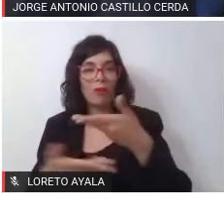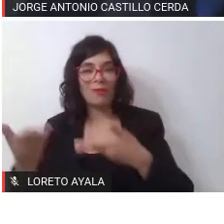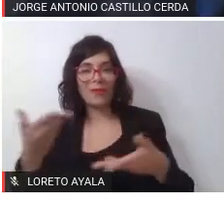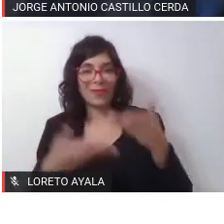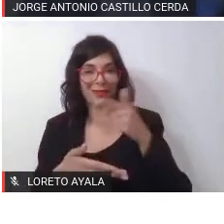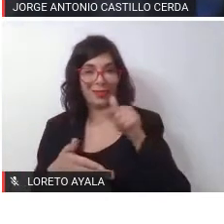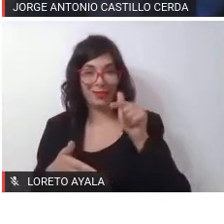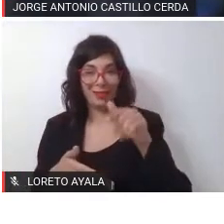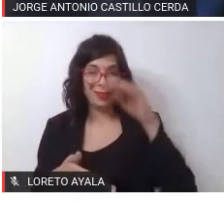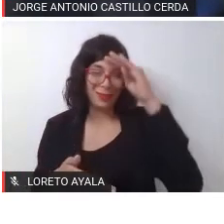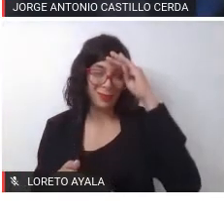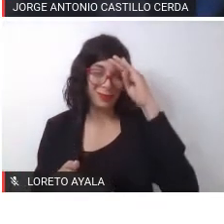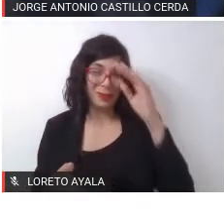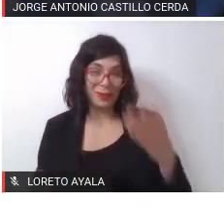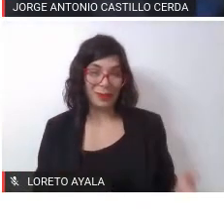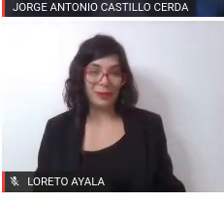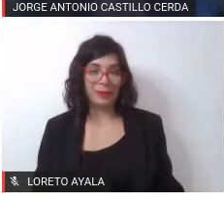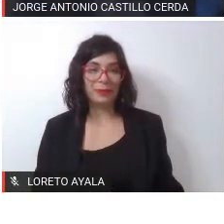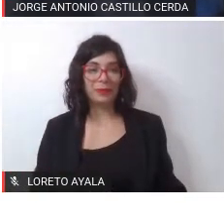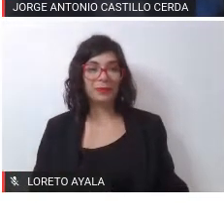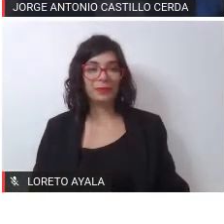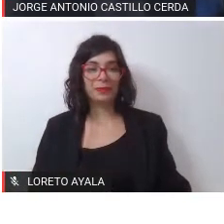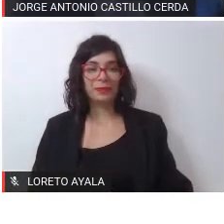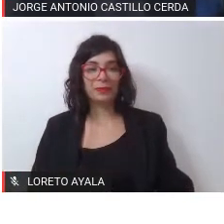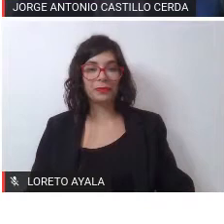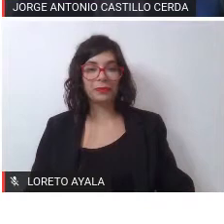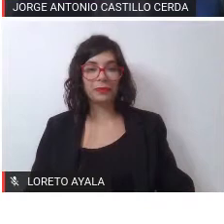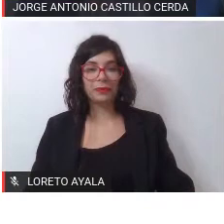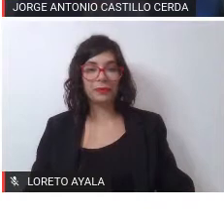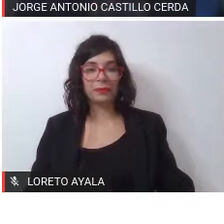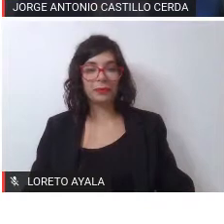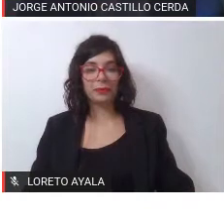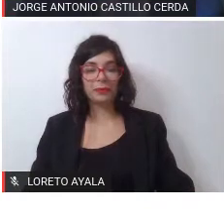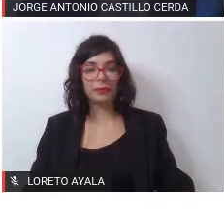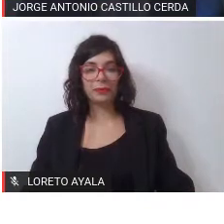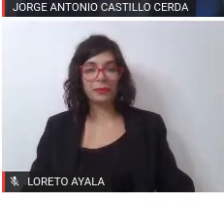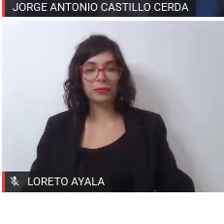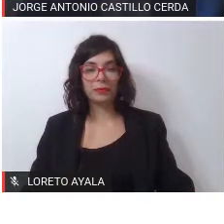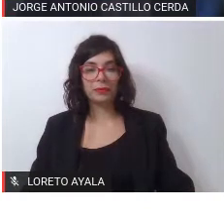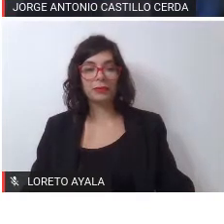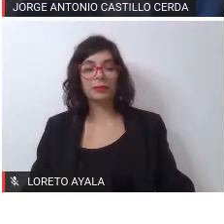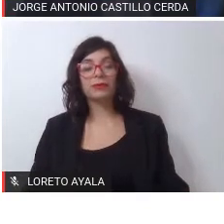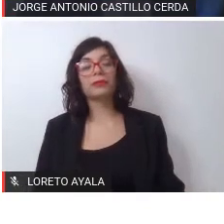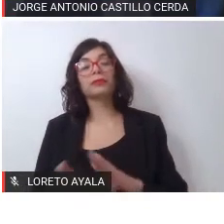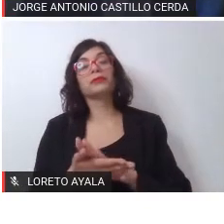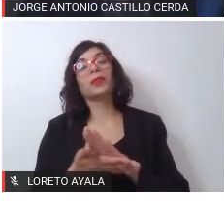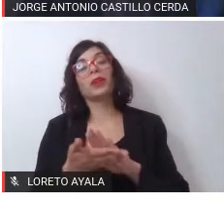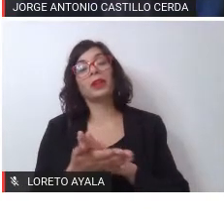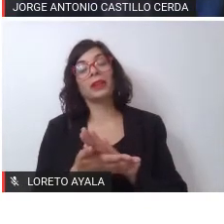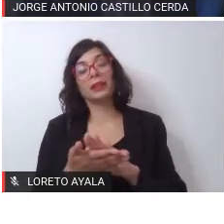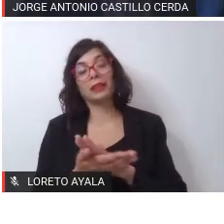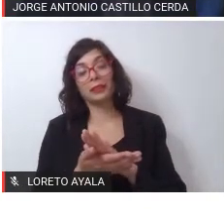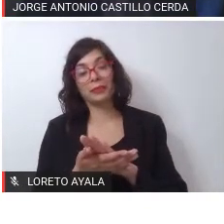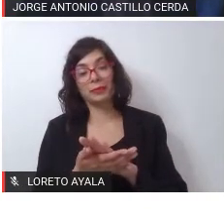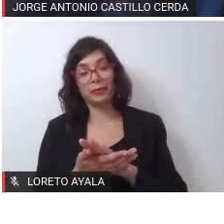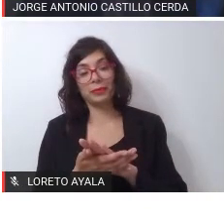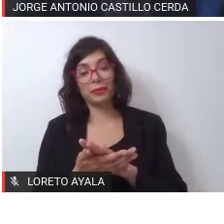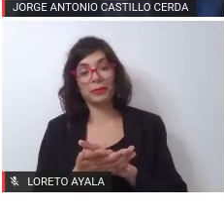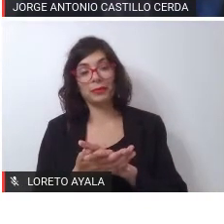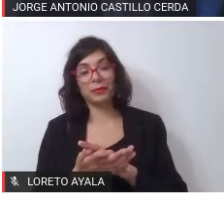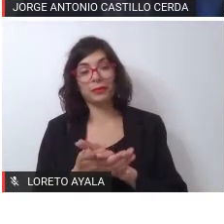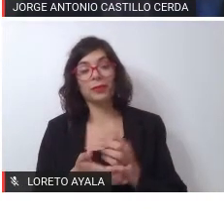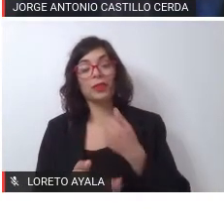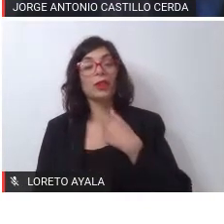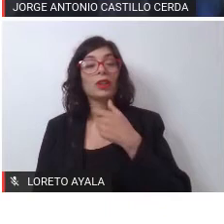esas experiencias que nosotros tenemos. Por ejemplo, quiero que aquellos